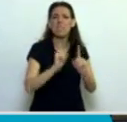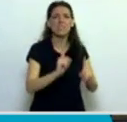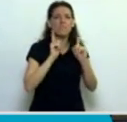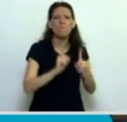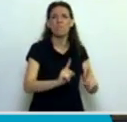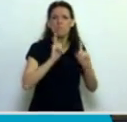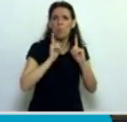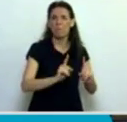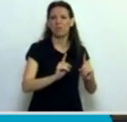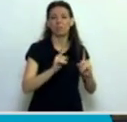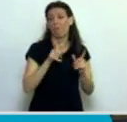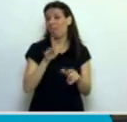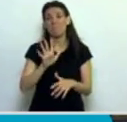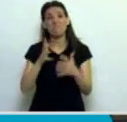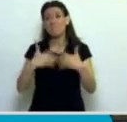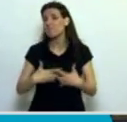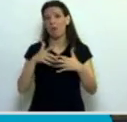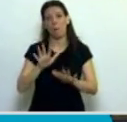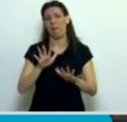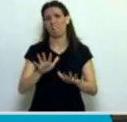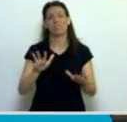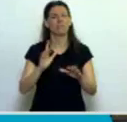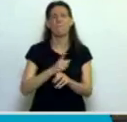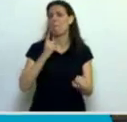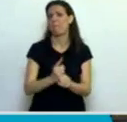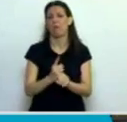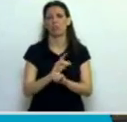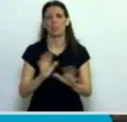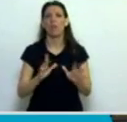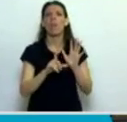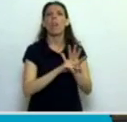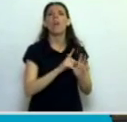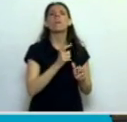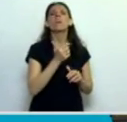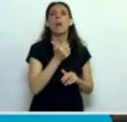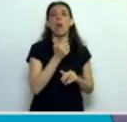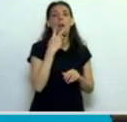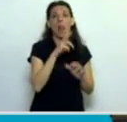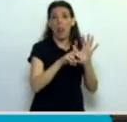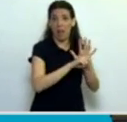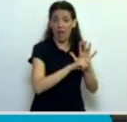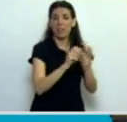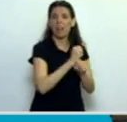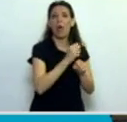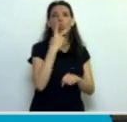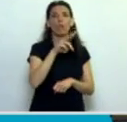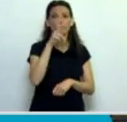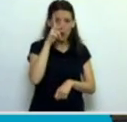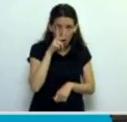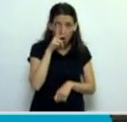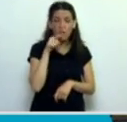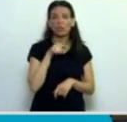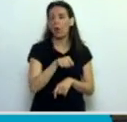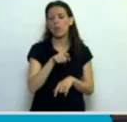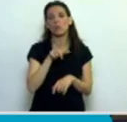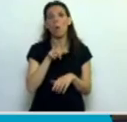se hacía insostenible. La sanción de la 26445 del 2008 constituyó un punto